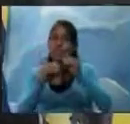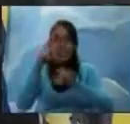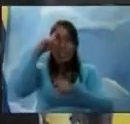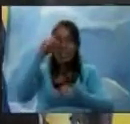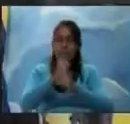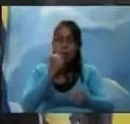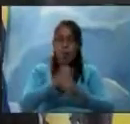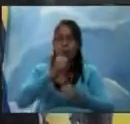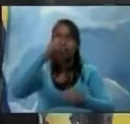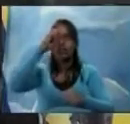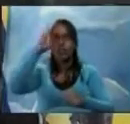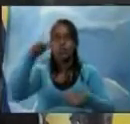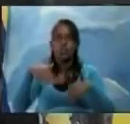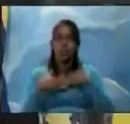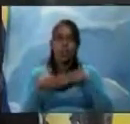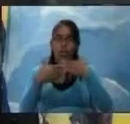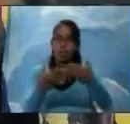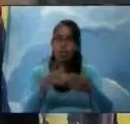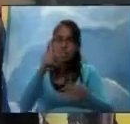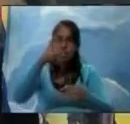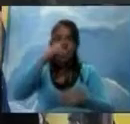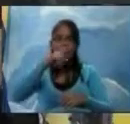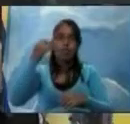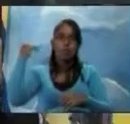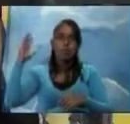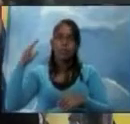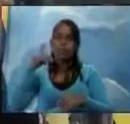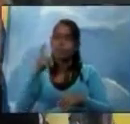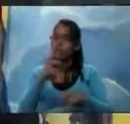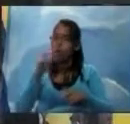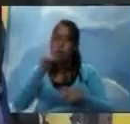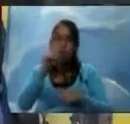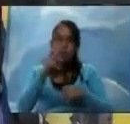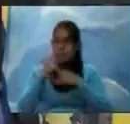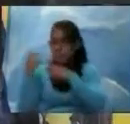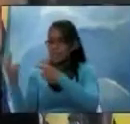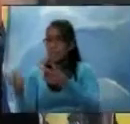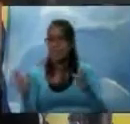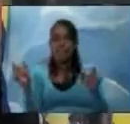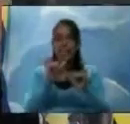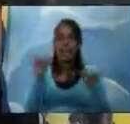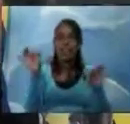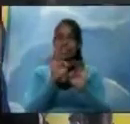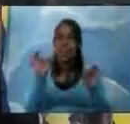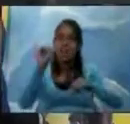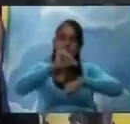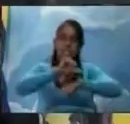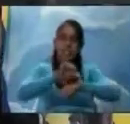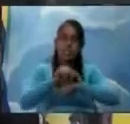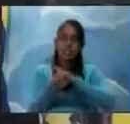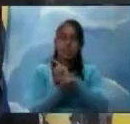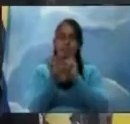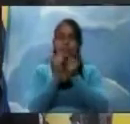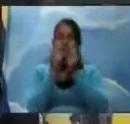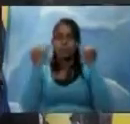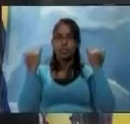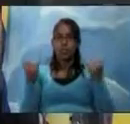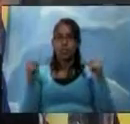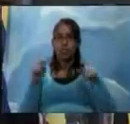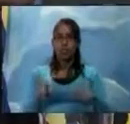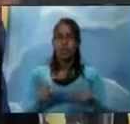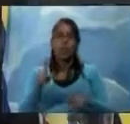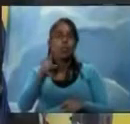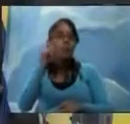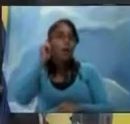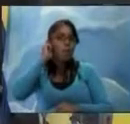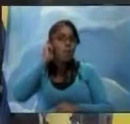que Dios nos ha encomendado, si el año pasado usted no invitó a nadie a la iglesia, conviértase desde hoy en una